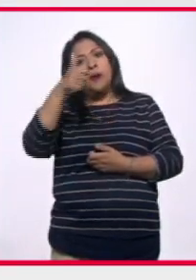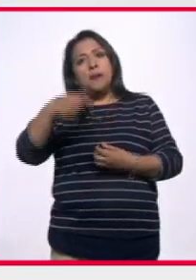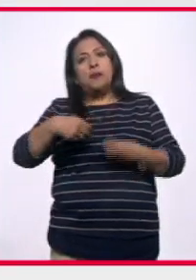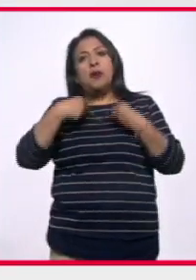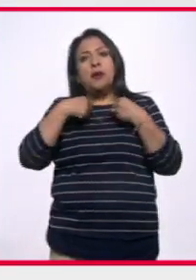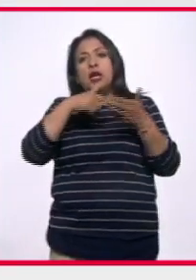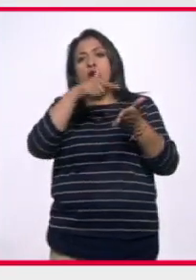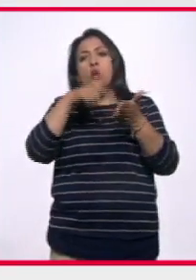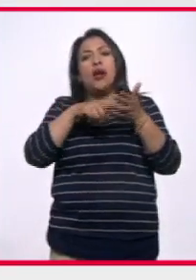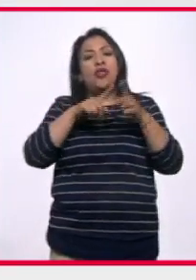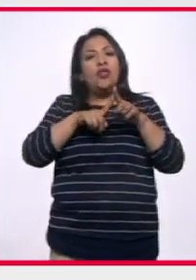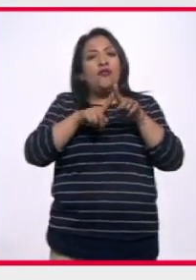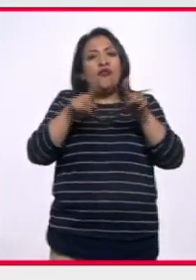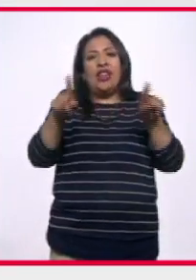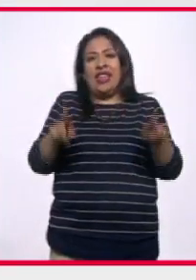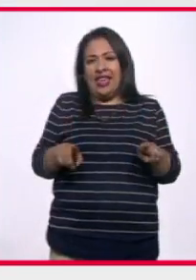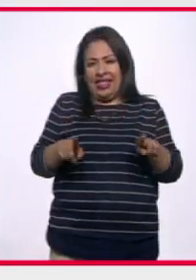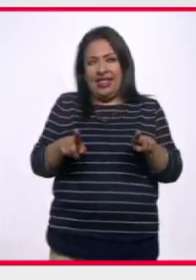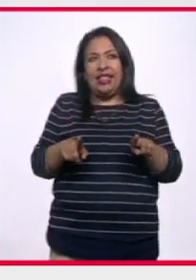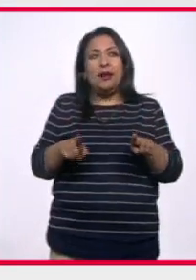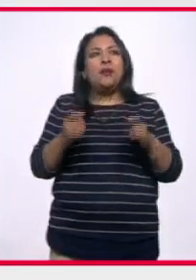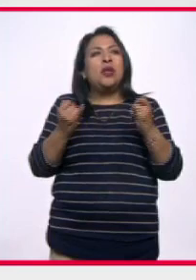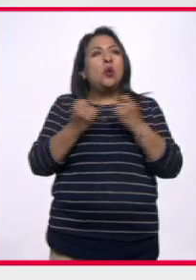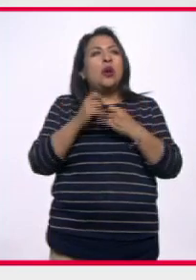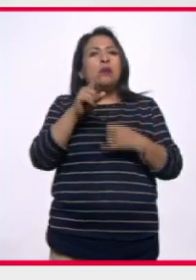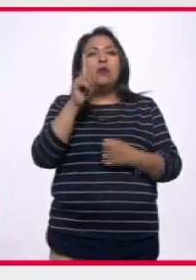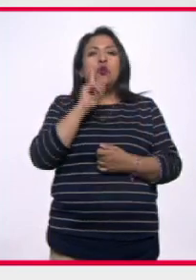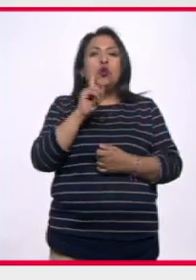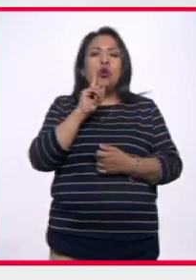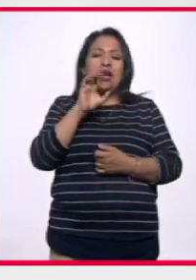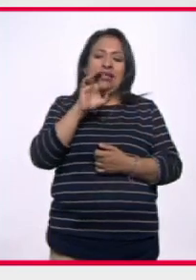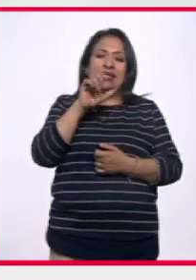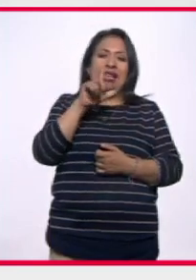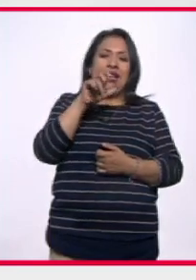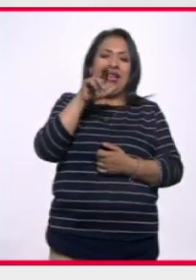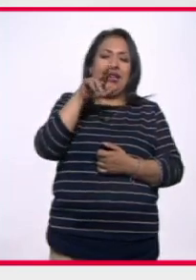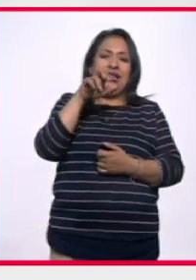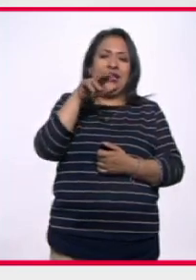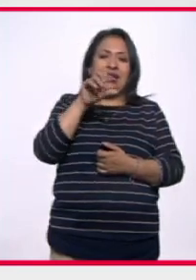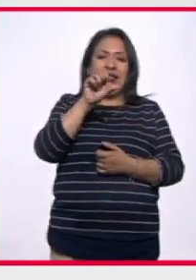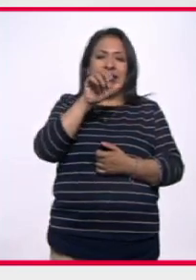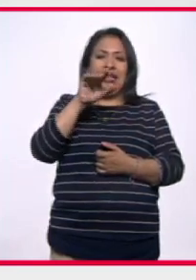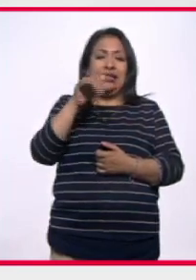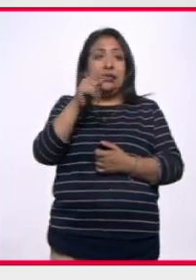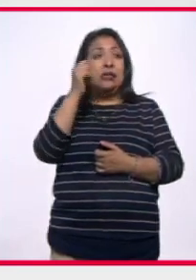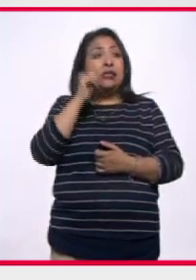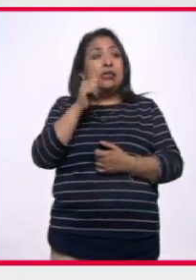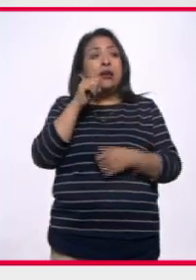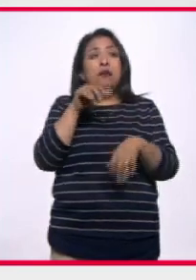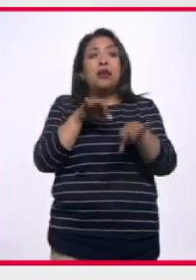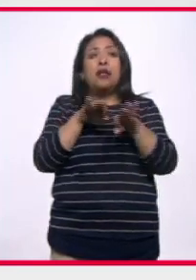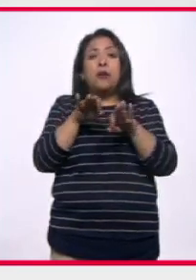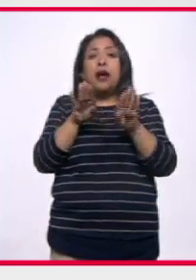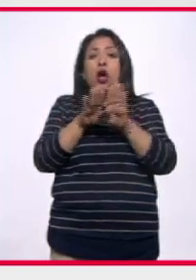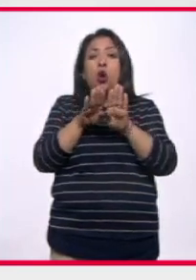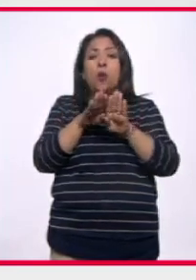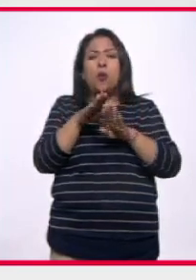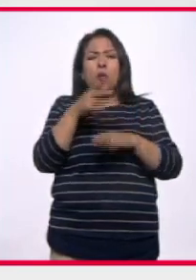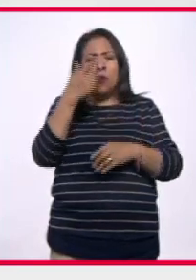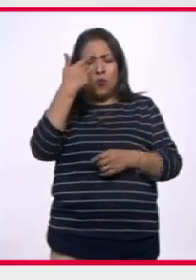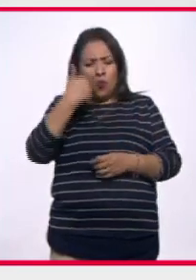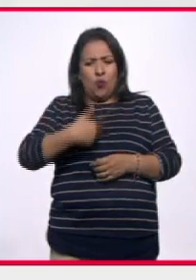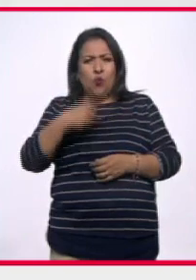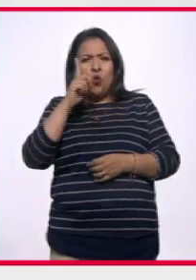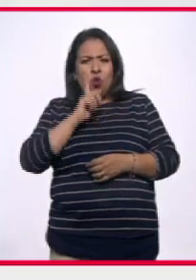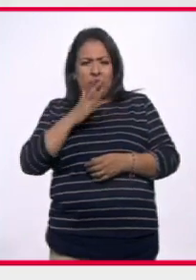un lugar distinto igual que ésta como se llama celina sánchez también que siempre ha trabajado la parte de la mujer que es mujer